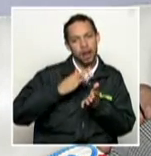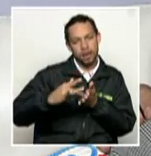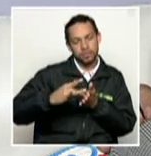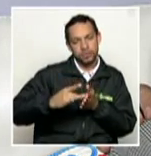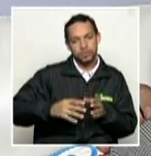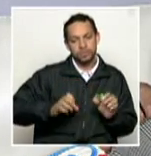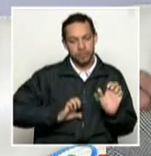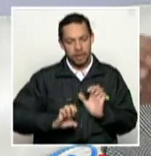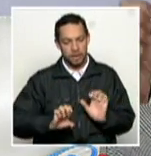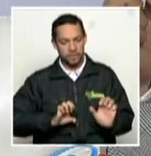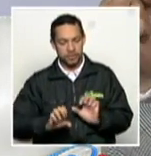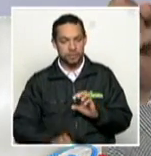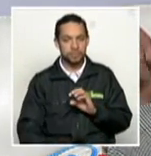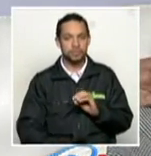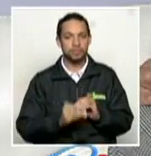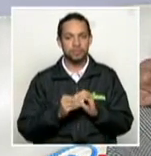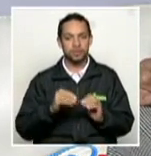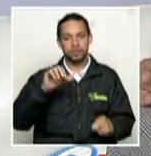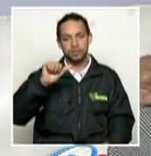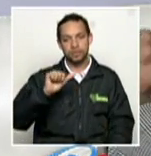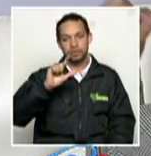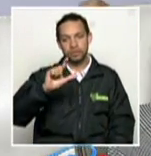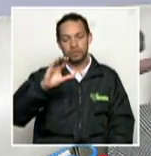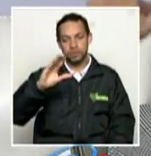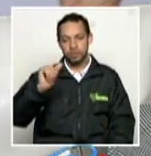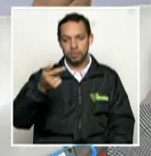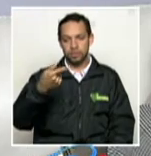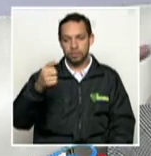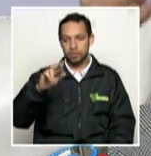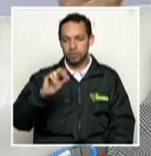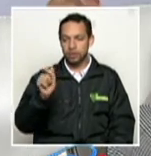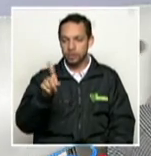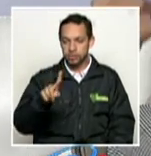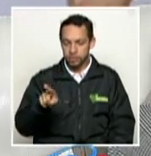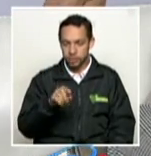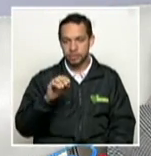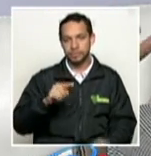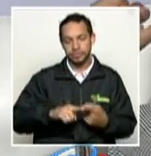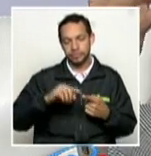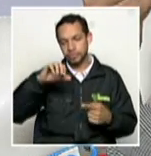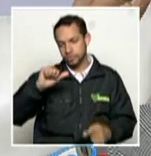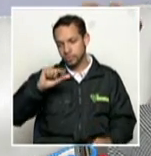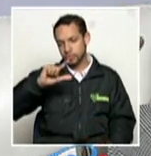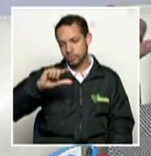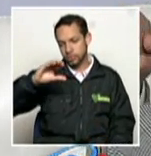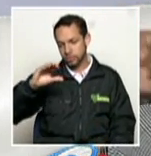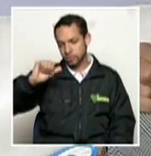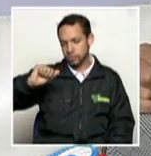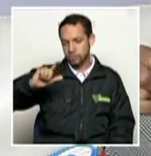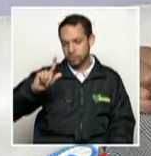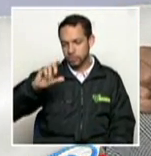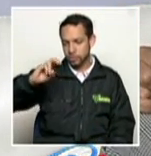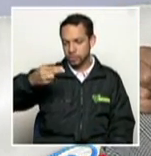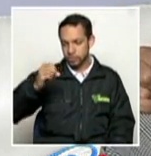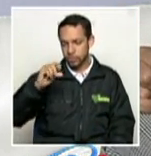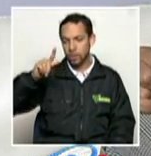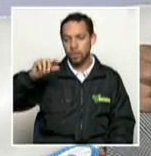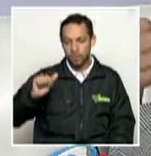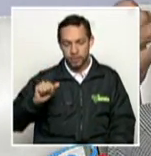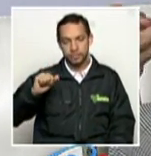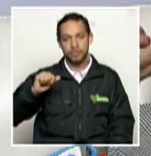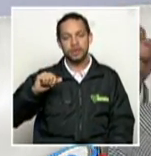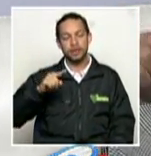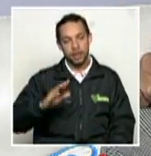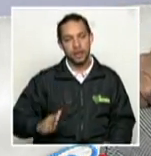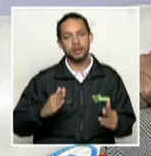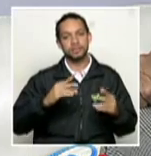hepático. Hay productos como el alcagras, que tiene alcachofa, silimarina, ruibarbo, bovolto. Ese alcagras es para el hígado